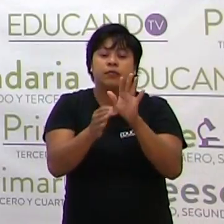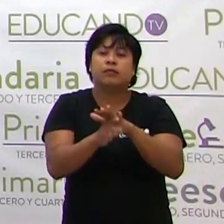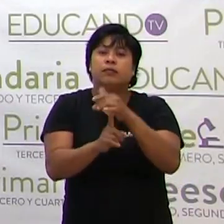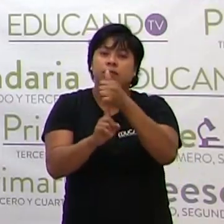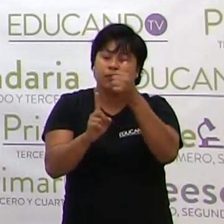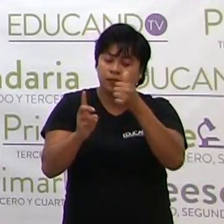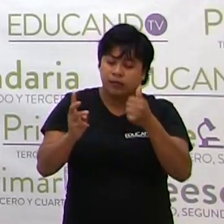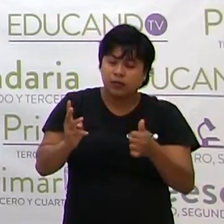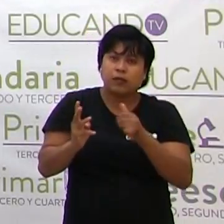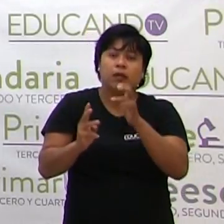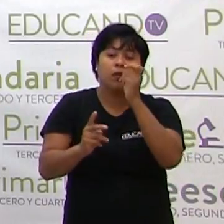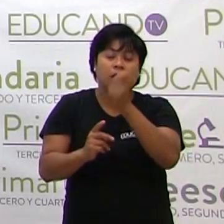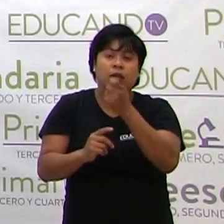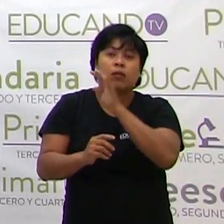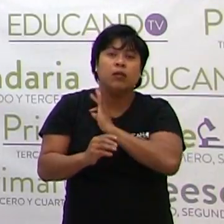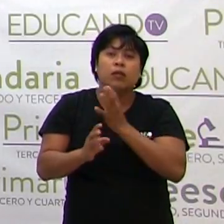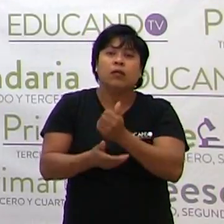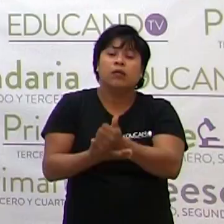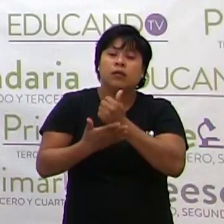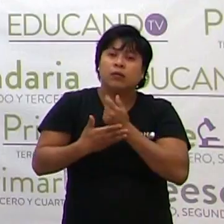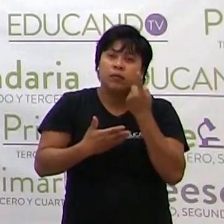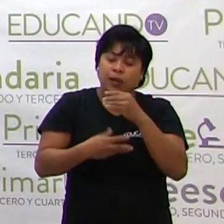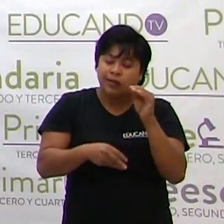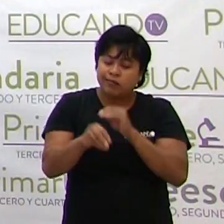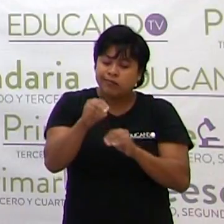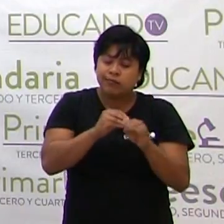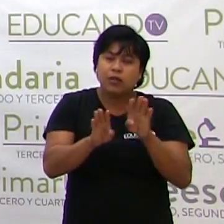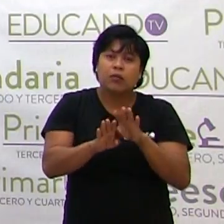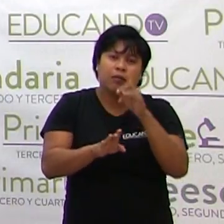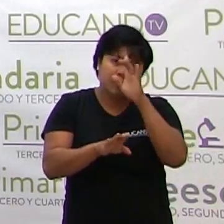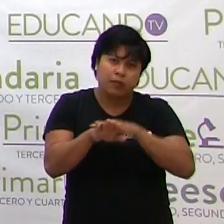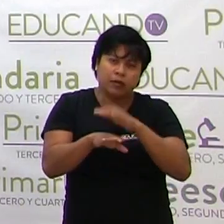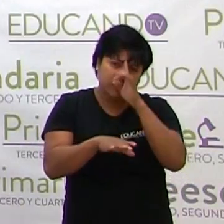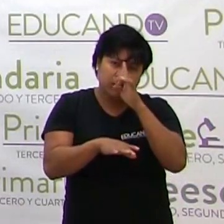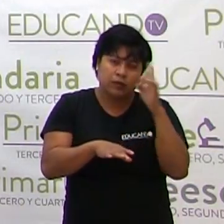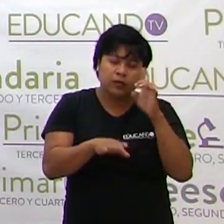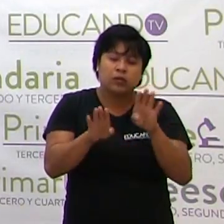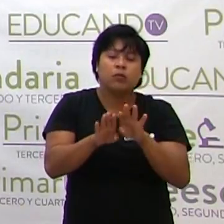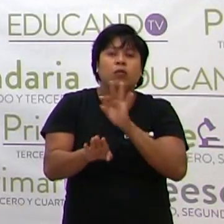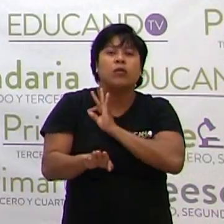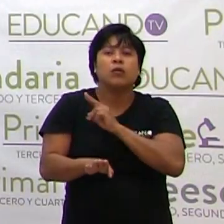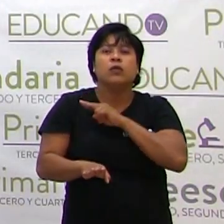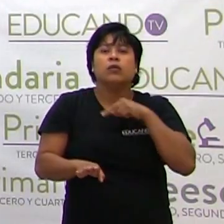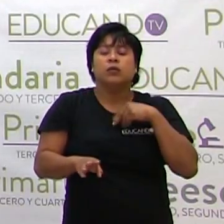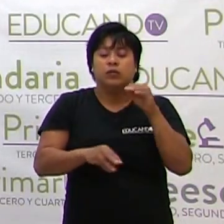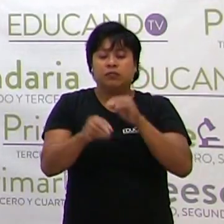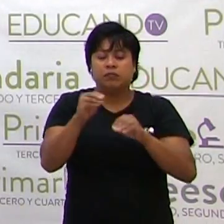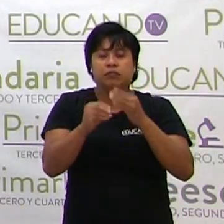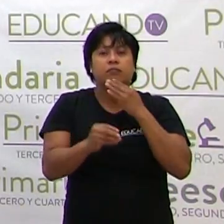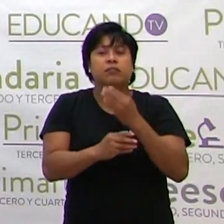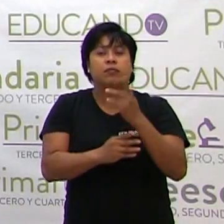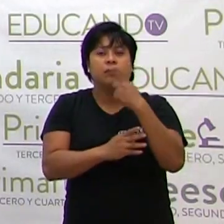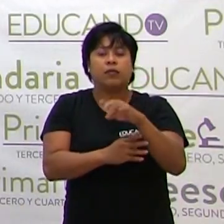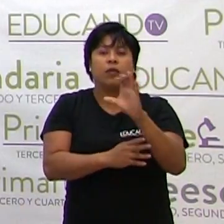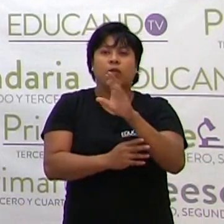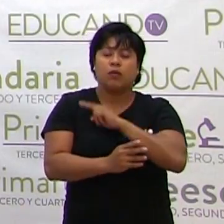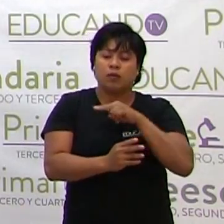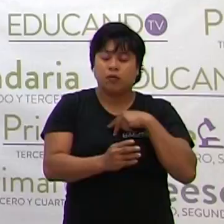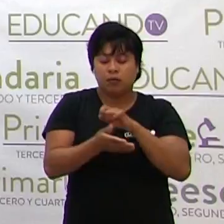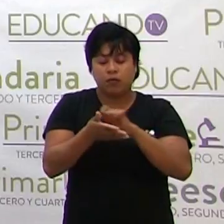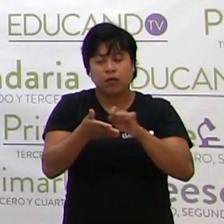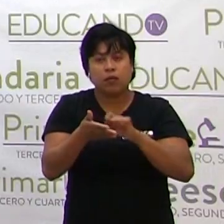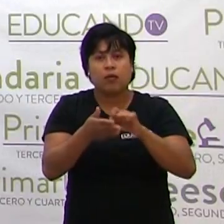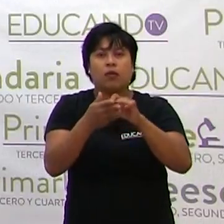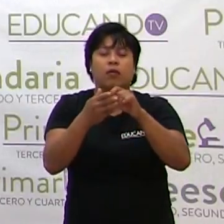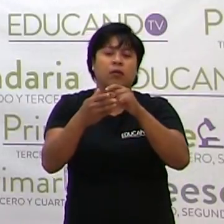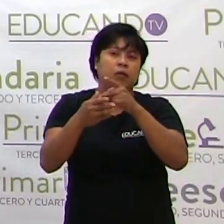estos nos va a organizar y nos va a detallar de forma simple y sencilla cómo podemos organizar al momento de escribir un texto